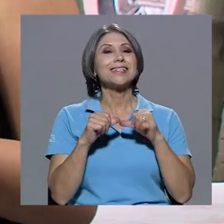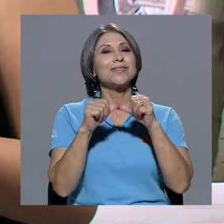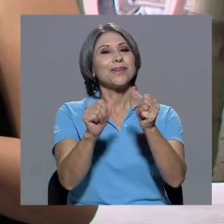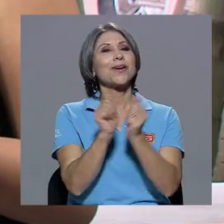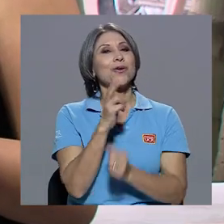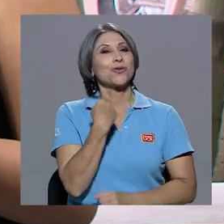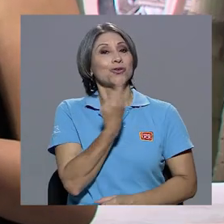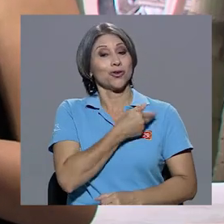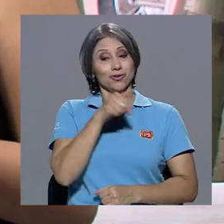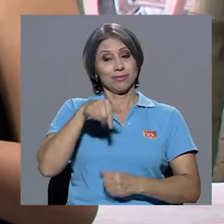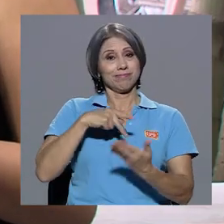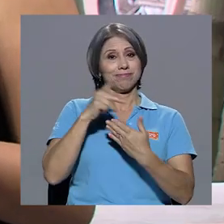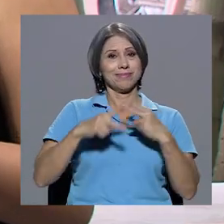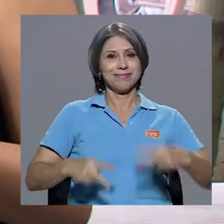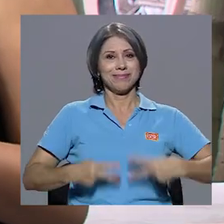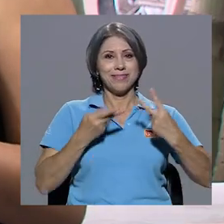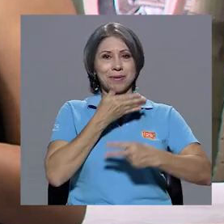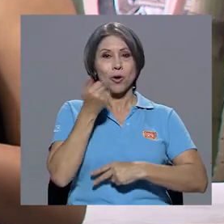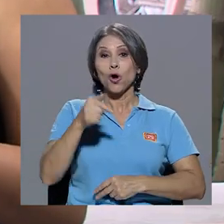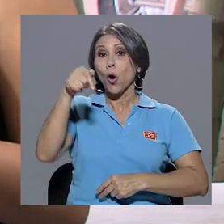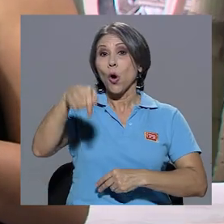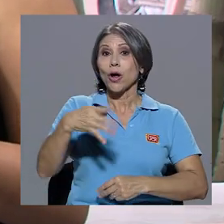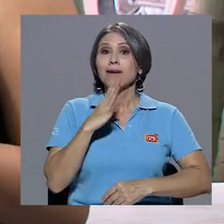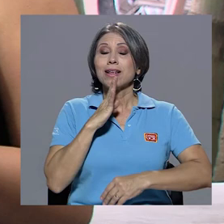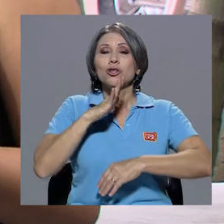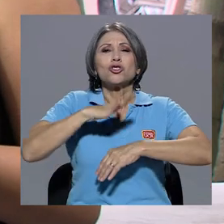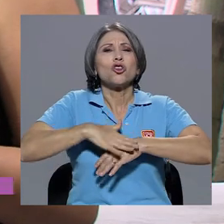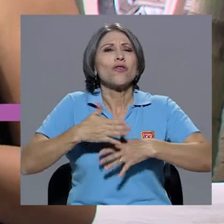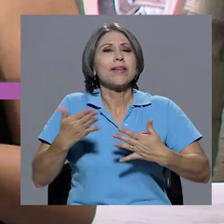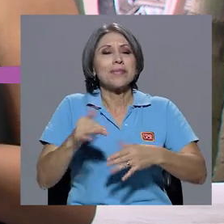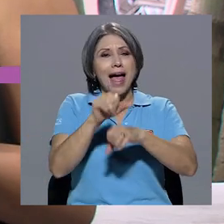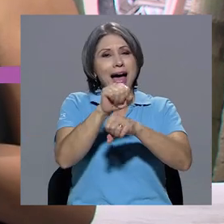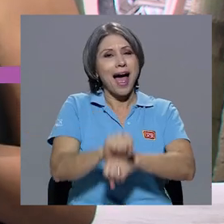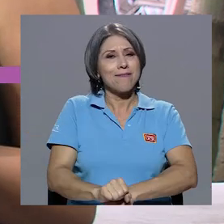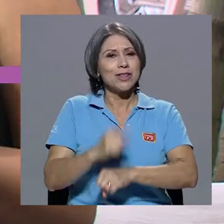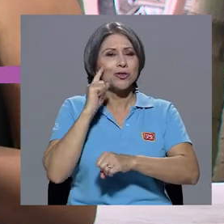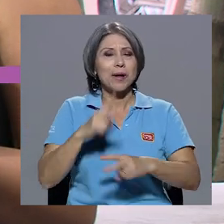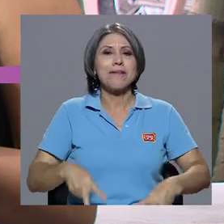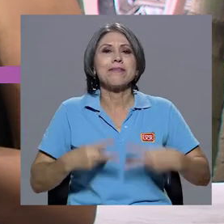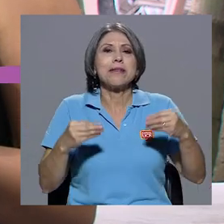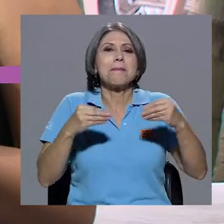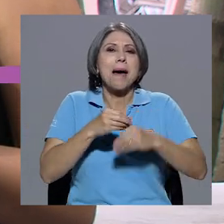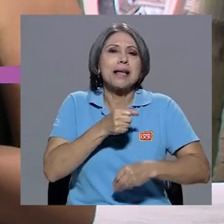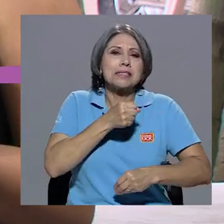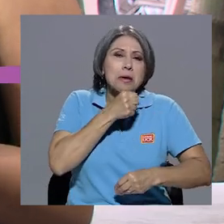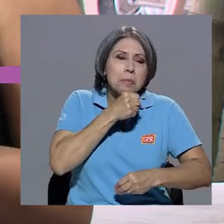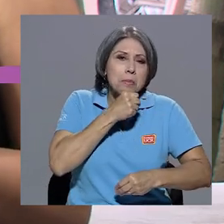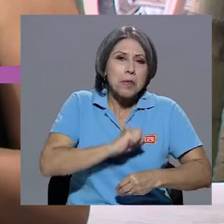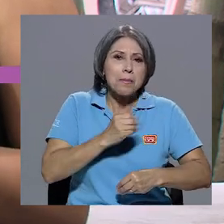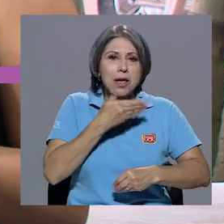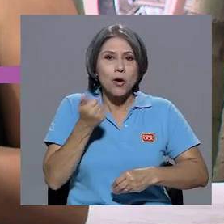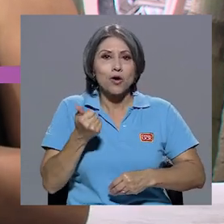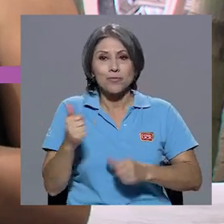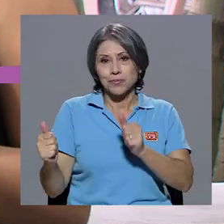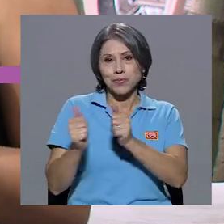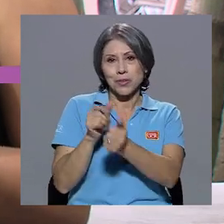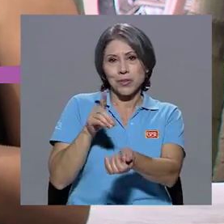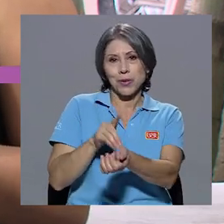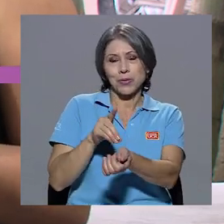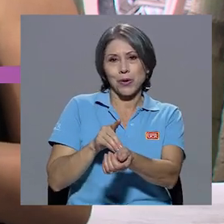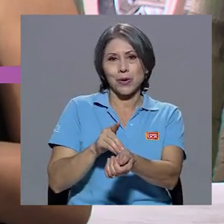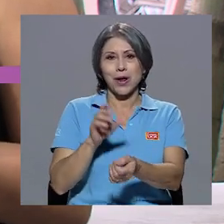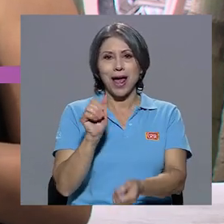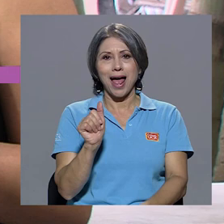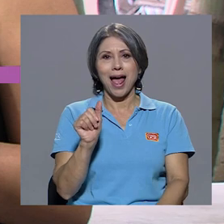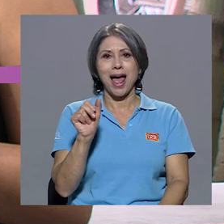Gracias por continuar con nosotros en Vivir Mejor el día de hoy, conversando acerca de los hábitos para vivir más y mejor. Para ello nos acompaña el